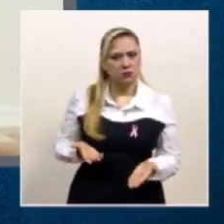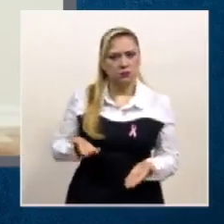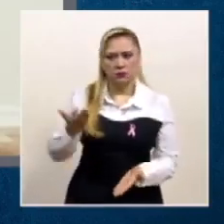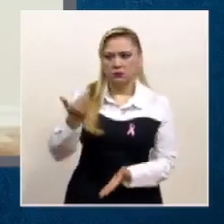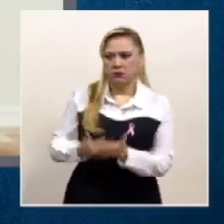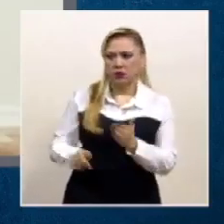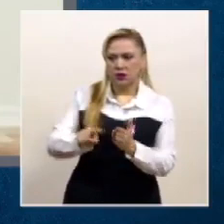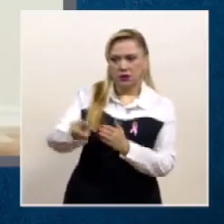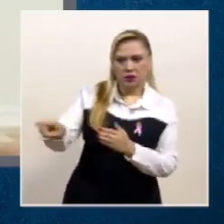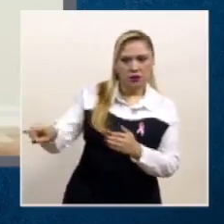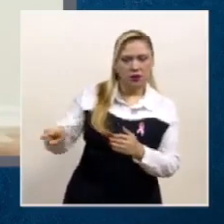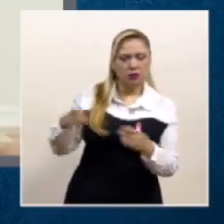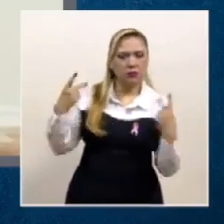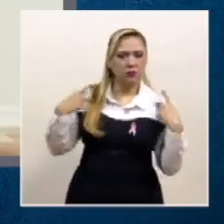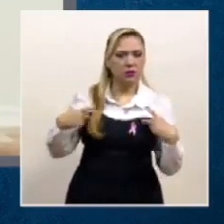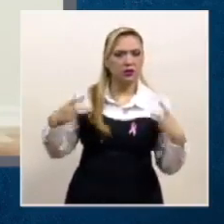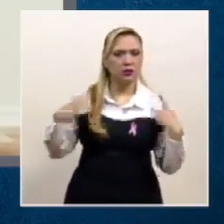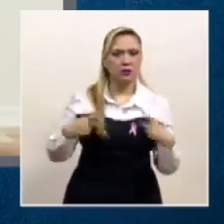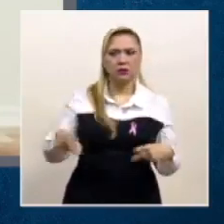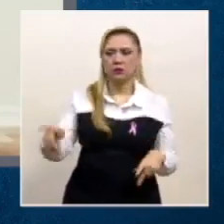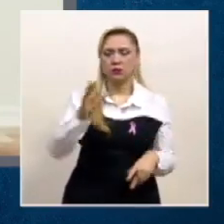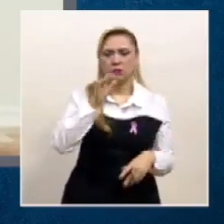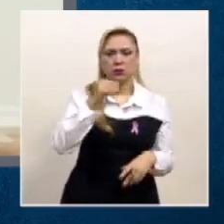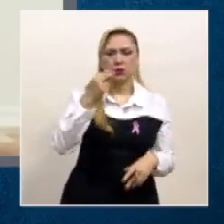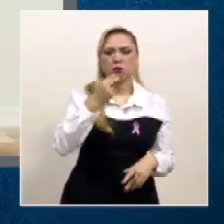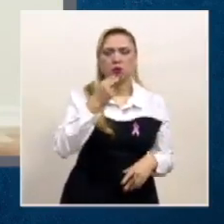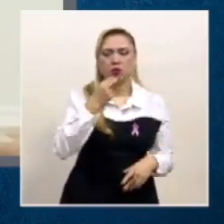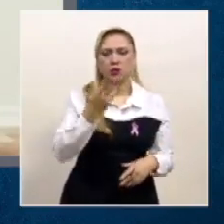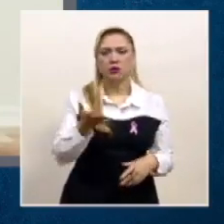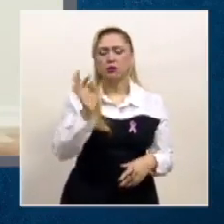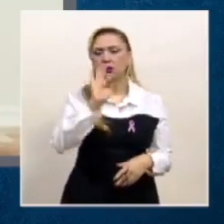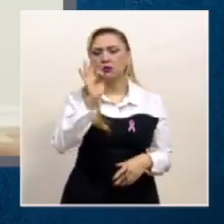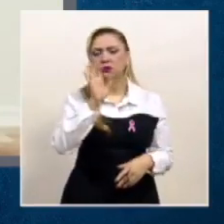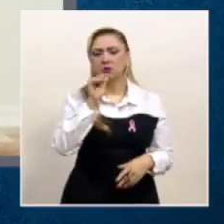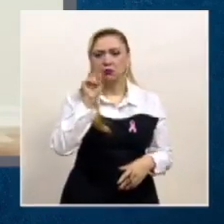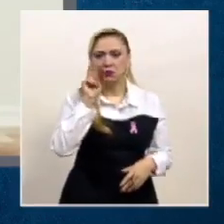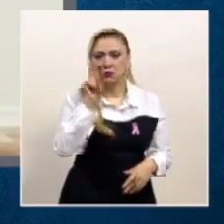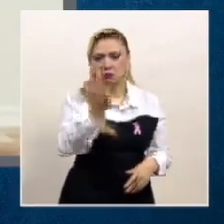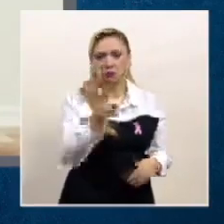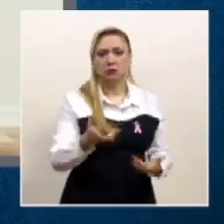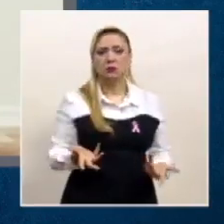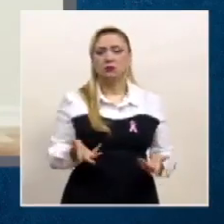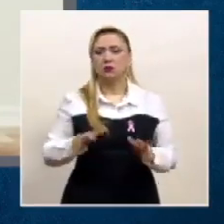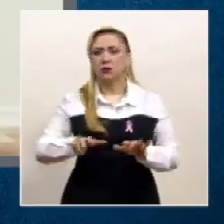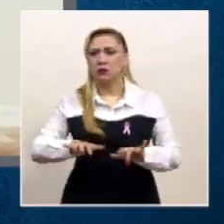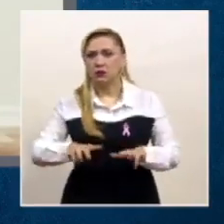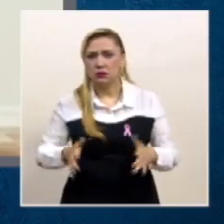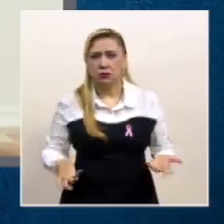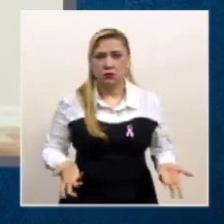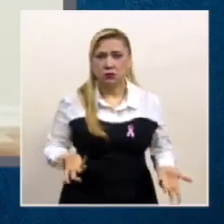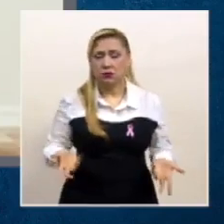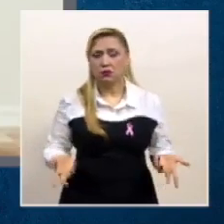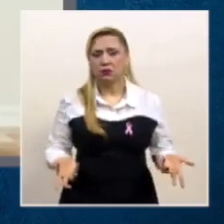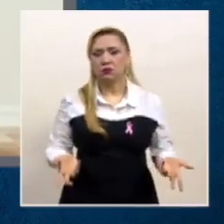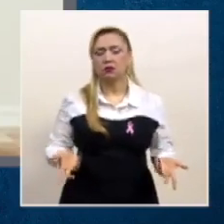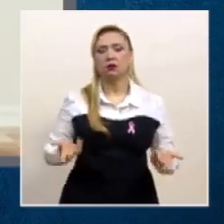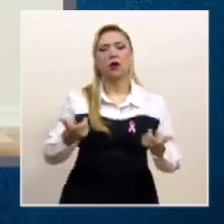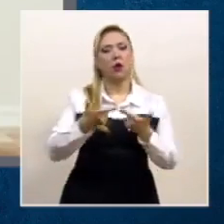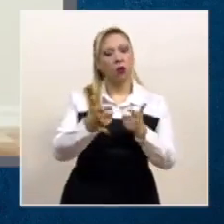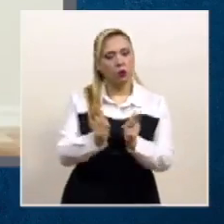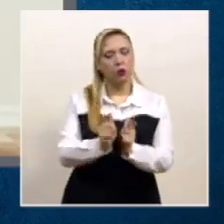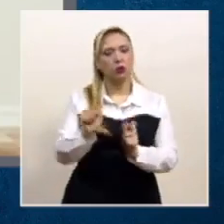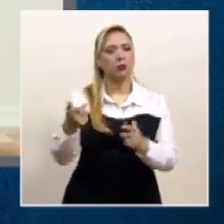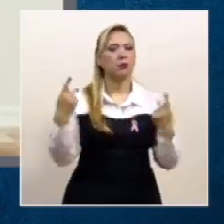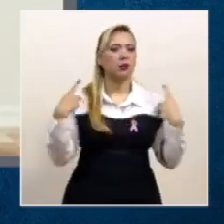diversos grupos de la población. Por un lado, incluidas las personas con discapacidad, pero también otros grupos de la población,